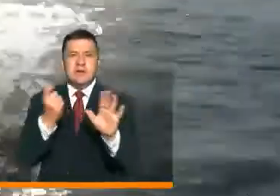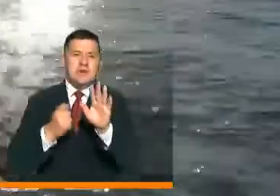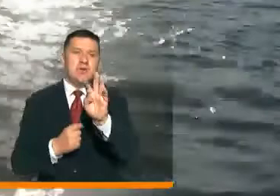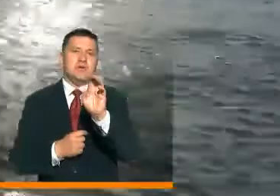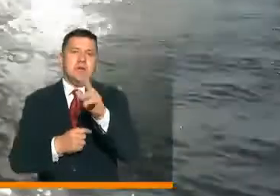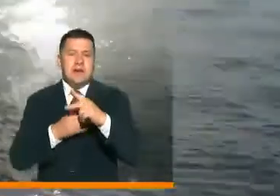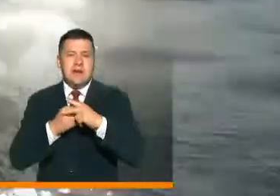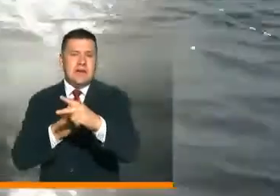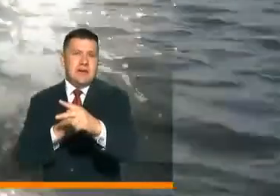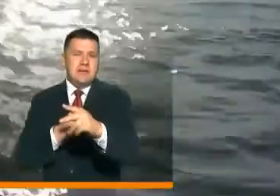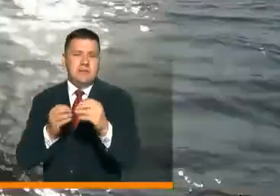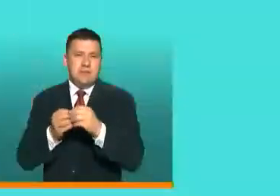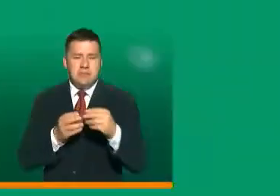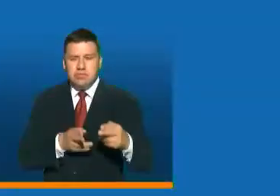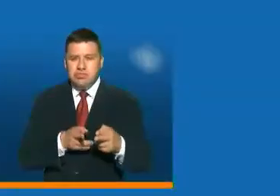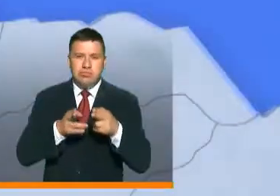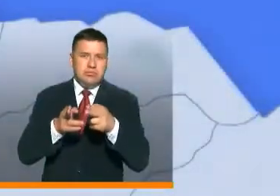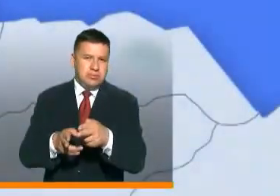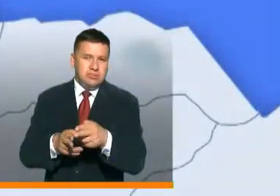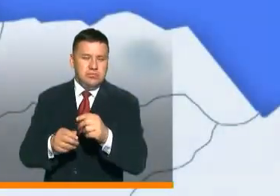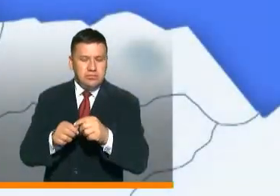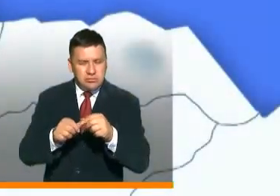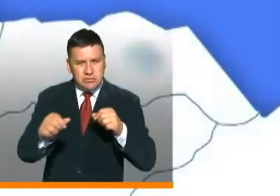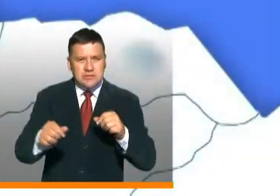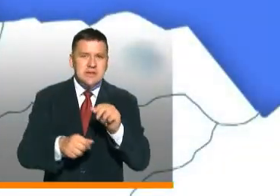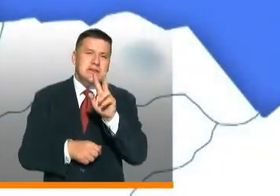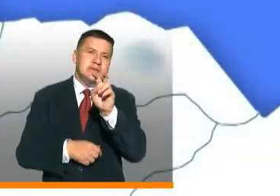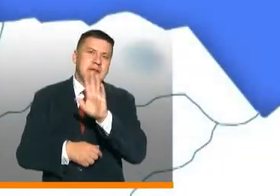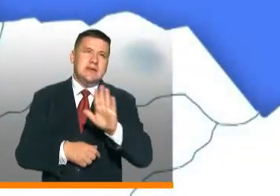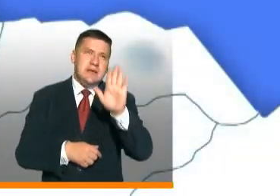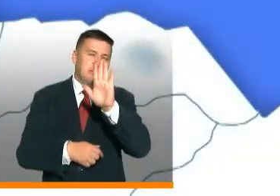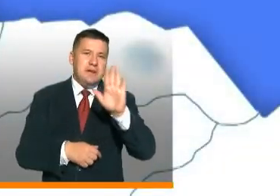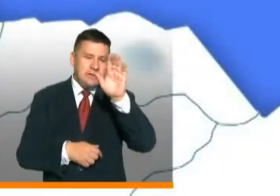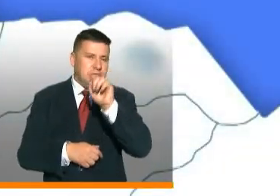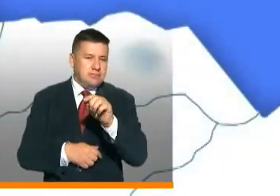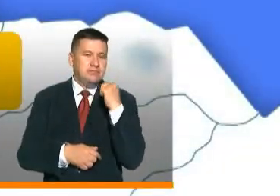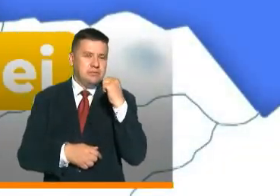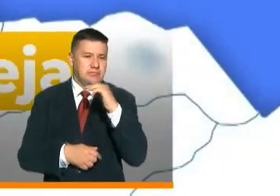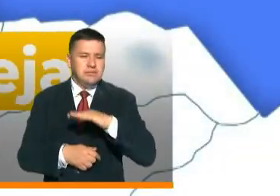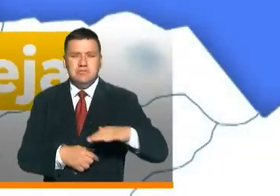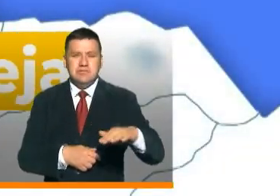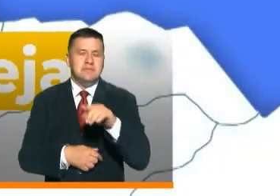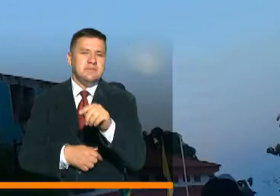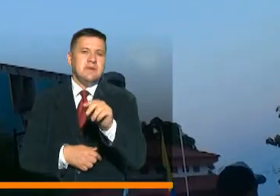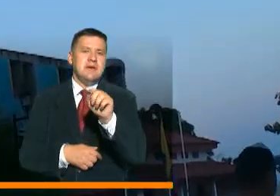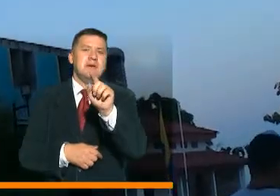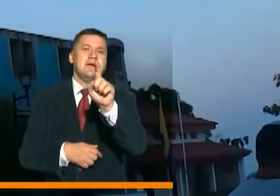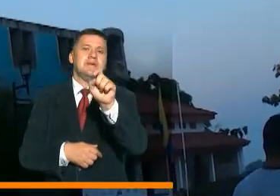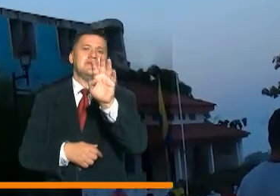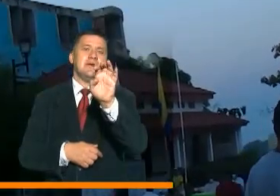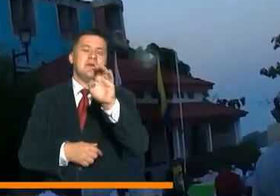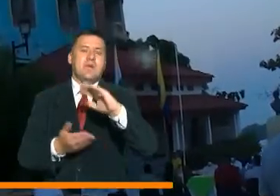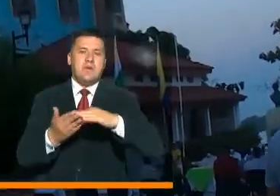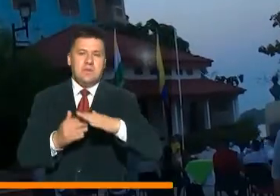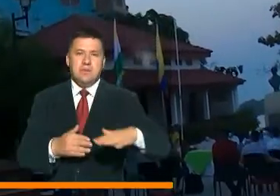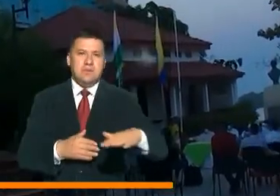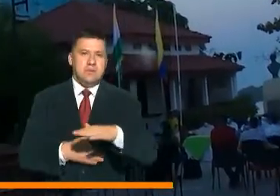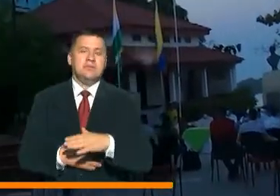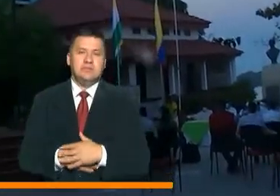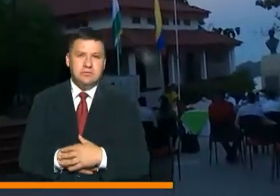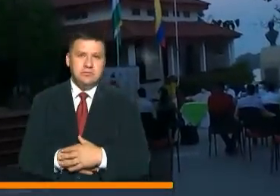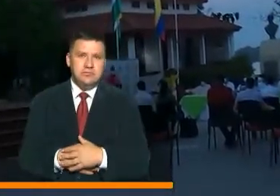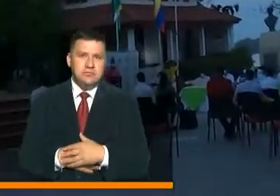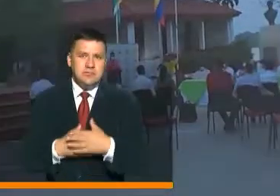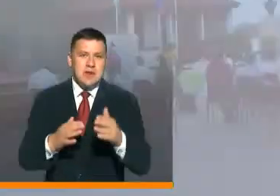686 kilómetros del afluente a lo largo de 7 departamentos, beneficiando directamente a 69 poblaciones. Con